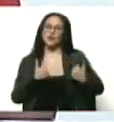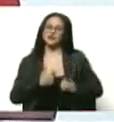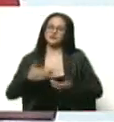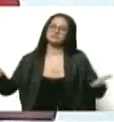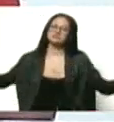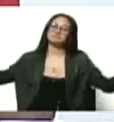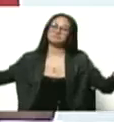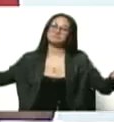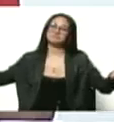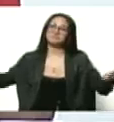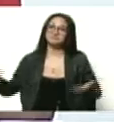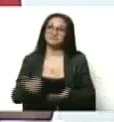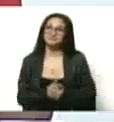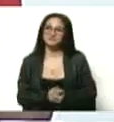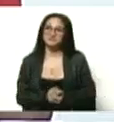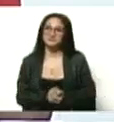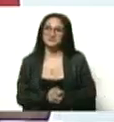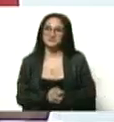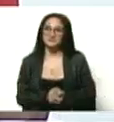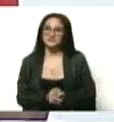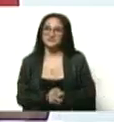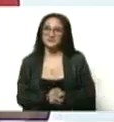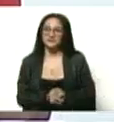brazos abiertos.